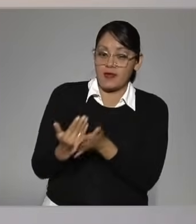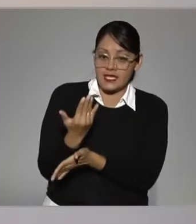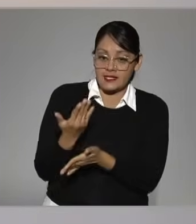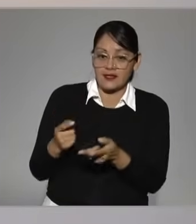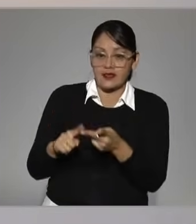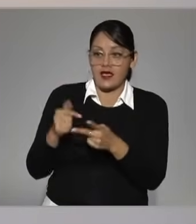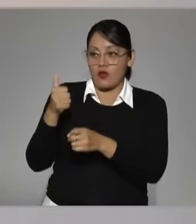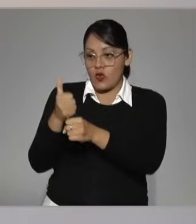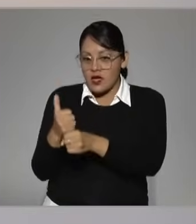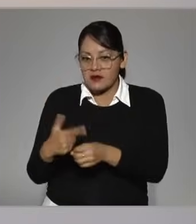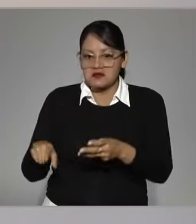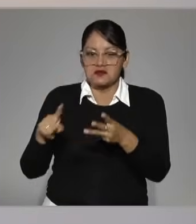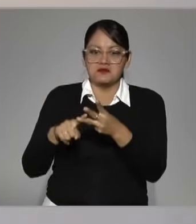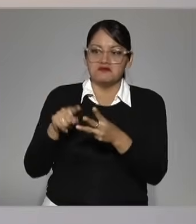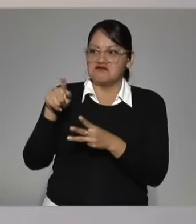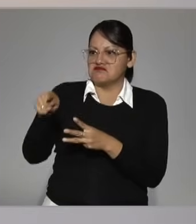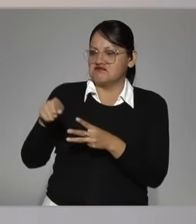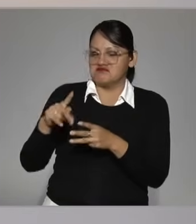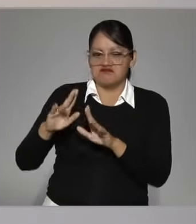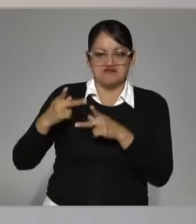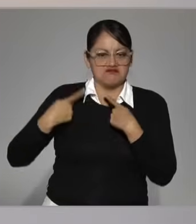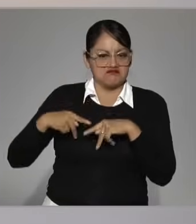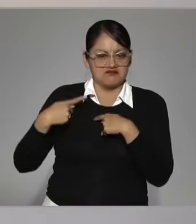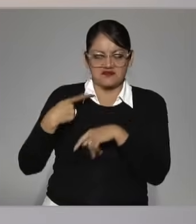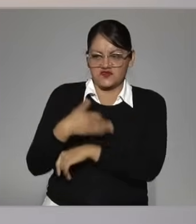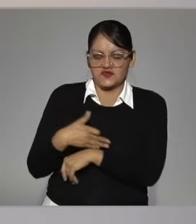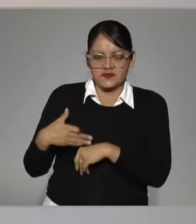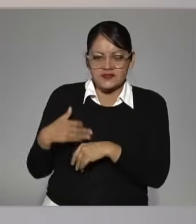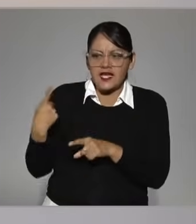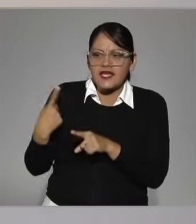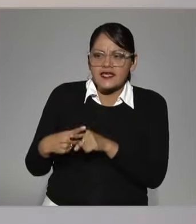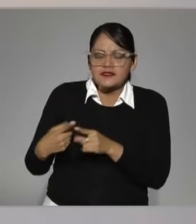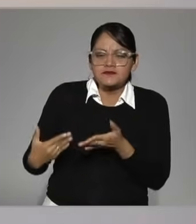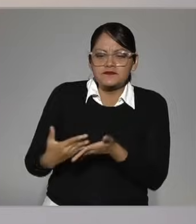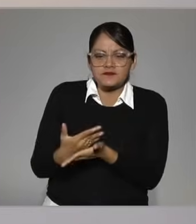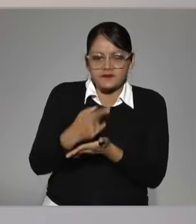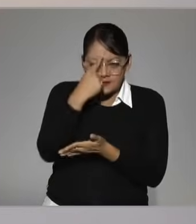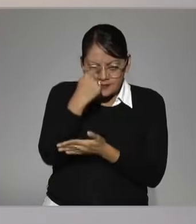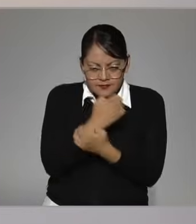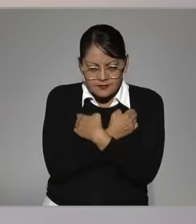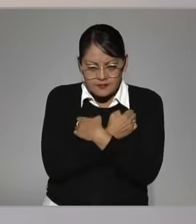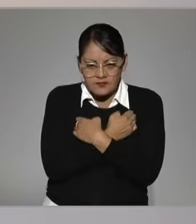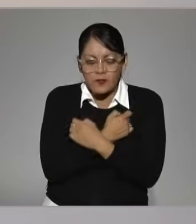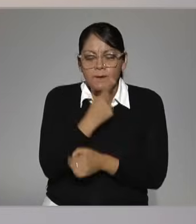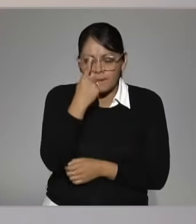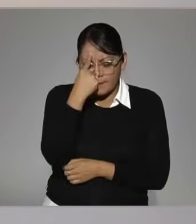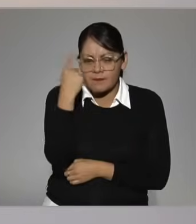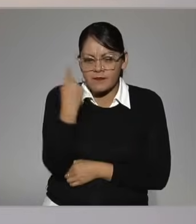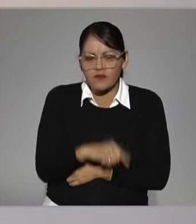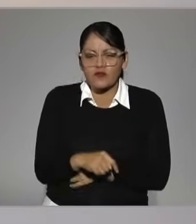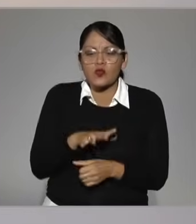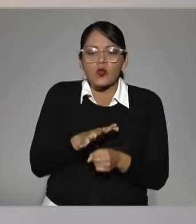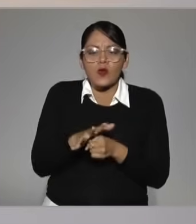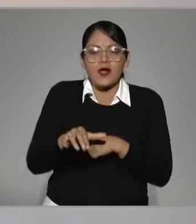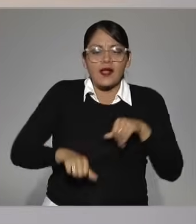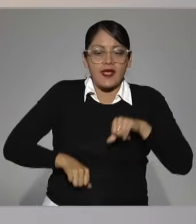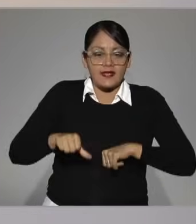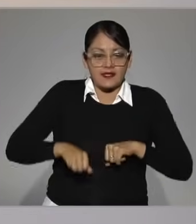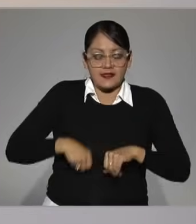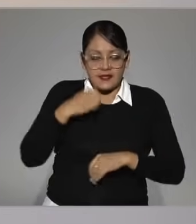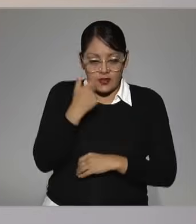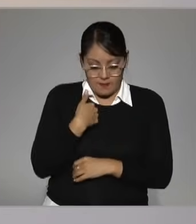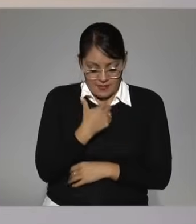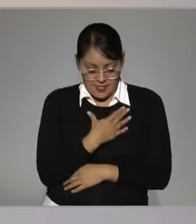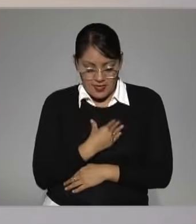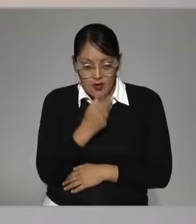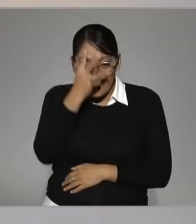tu tribu extendida, en qué momento interviene cada uno y para qué. ¿Cuál es la actividad que quiero que mi hijo, que mi